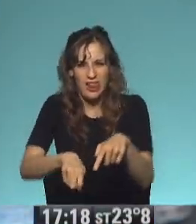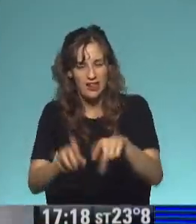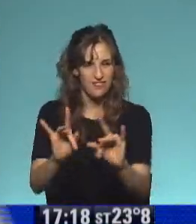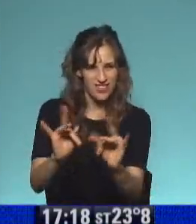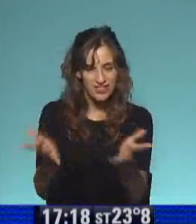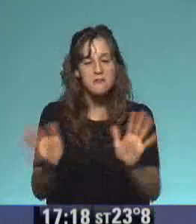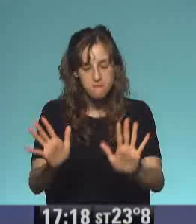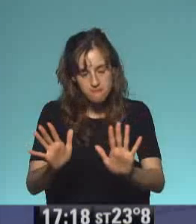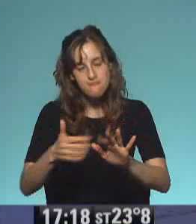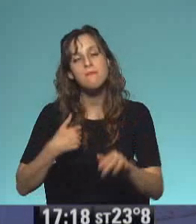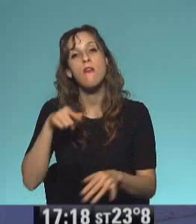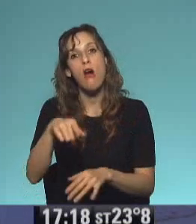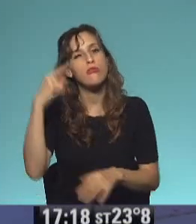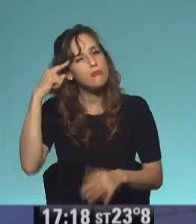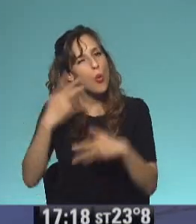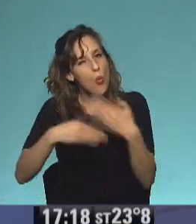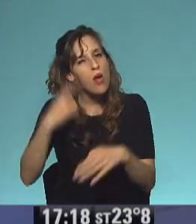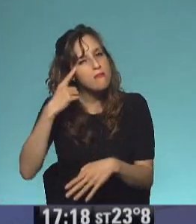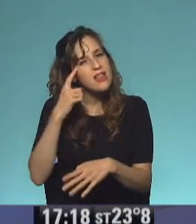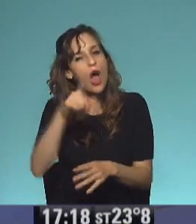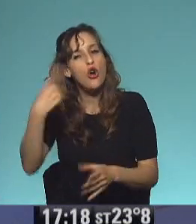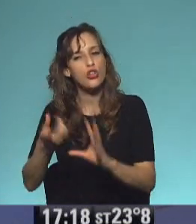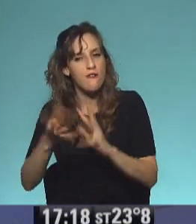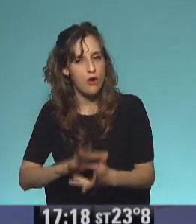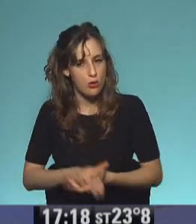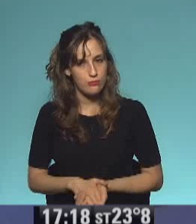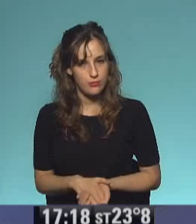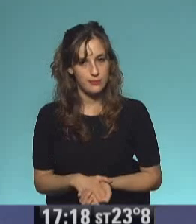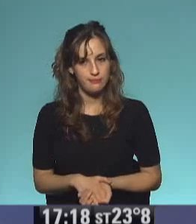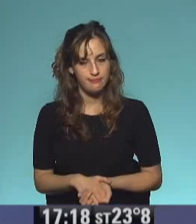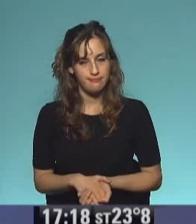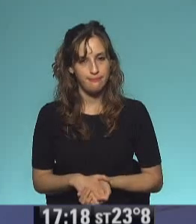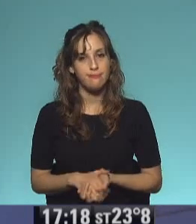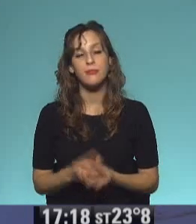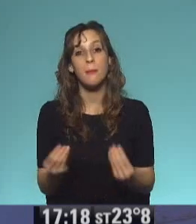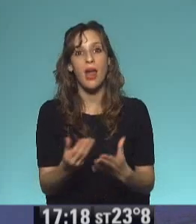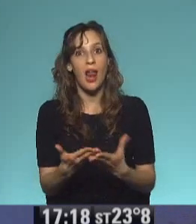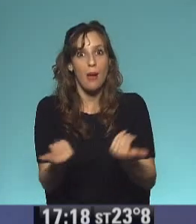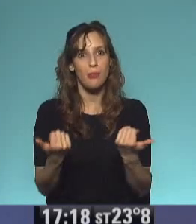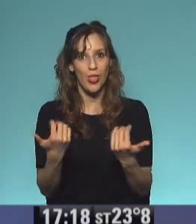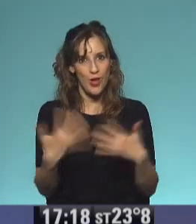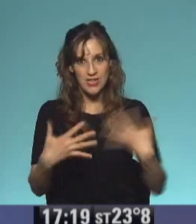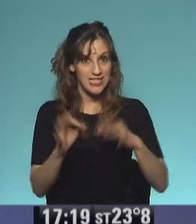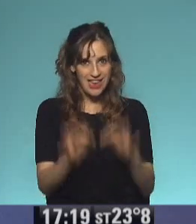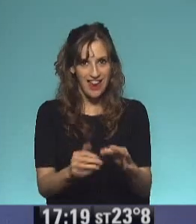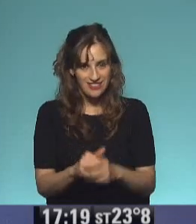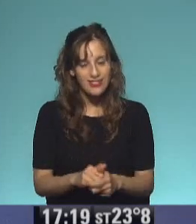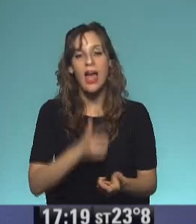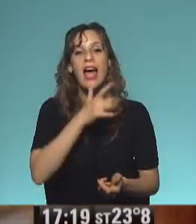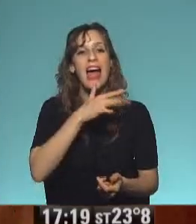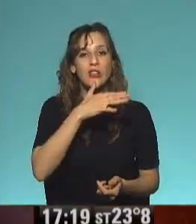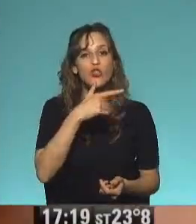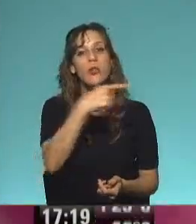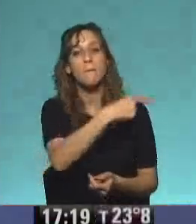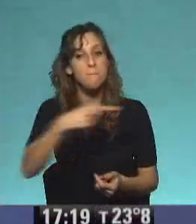van jugando pueden ir pensando diferentes formas, estrategias para llegar más rápido. Bien. 14 menos